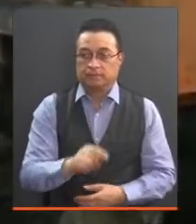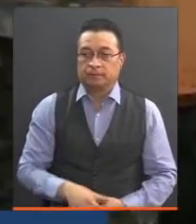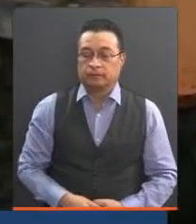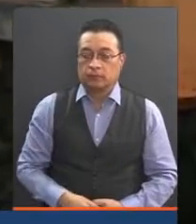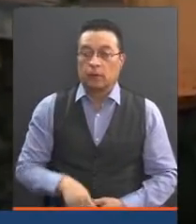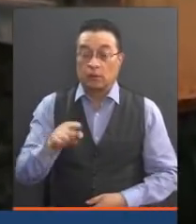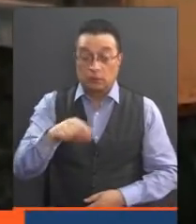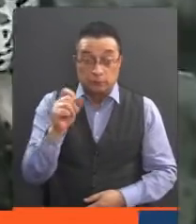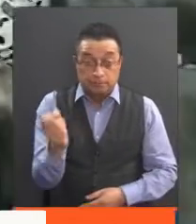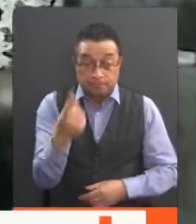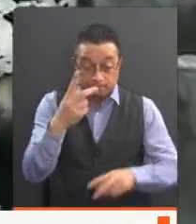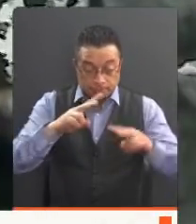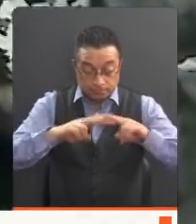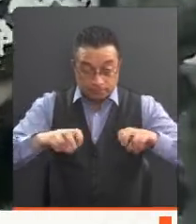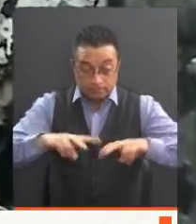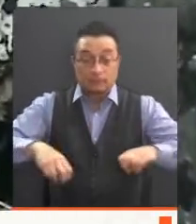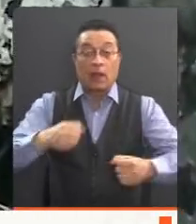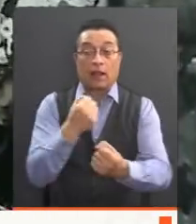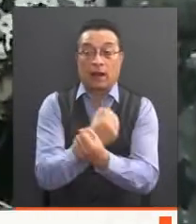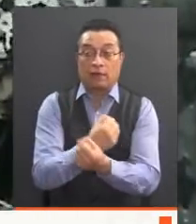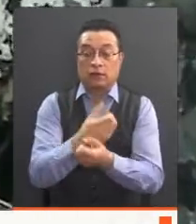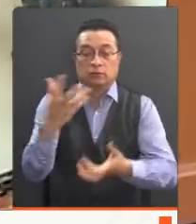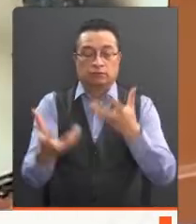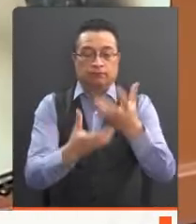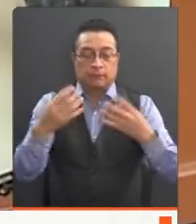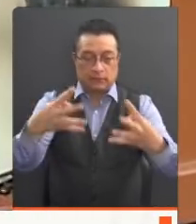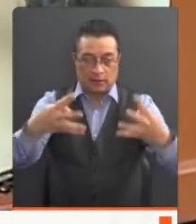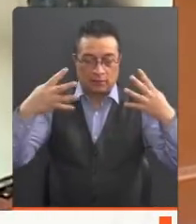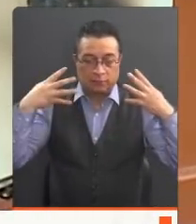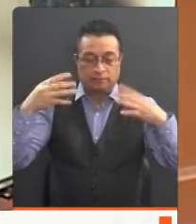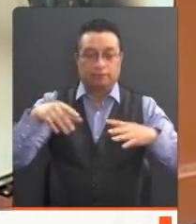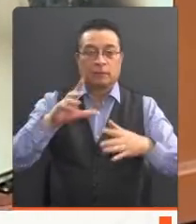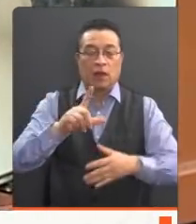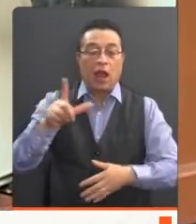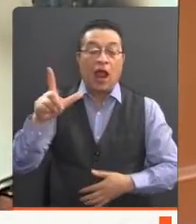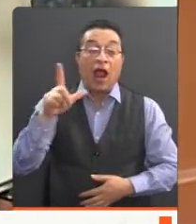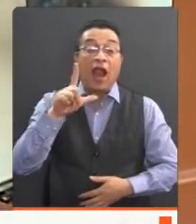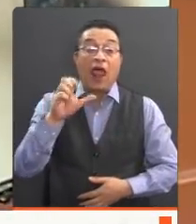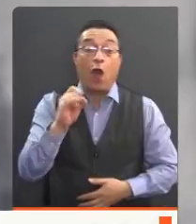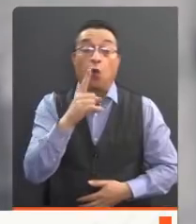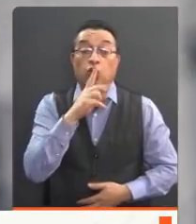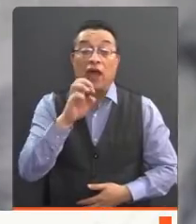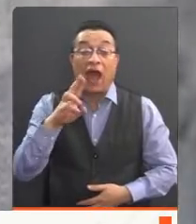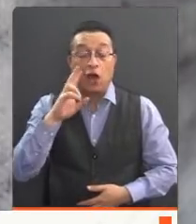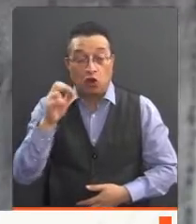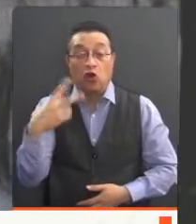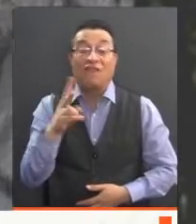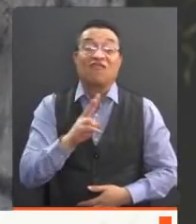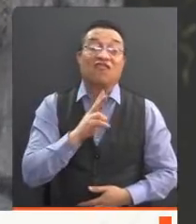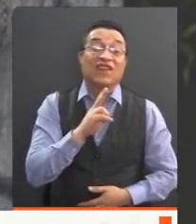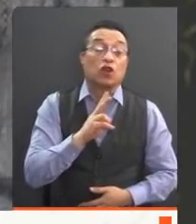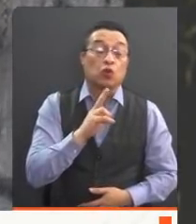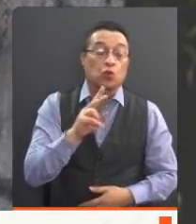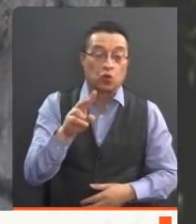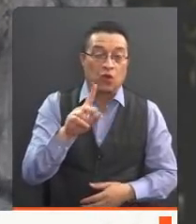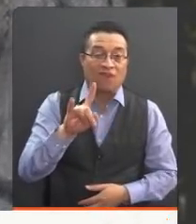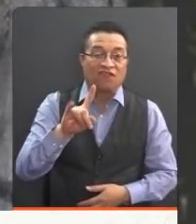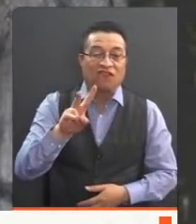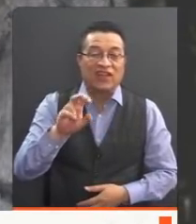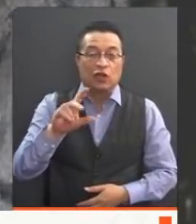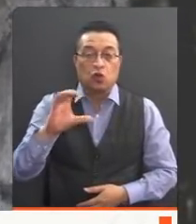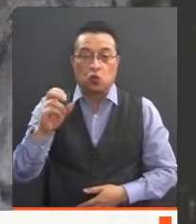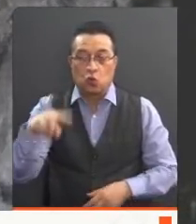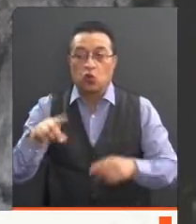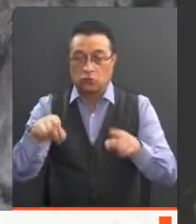Eran los primeros peritajes de carabineros tras la quema de un camión en la ruta que une Lautaro y Vilcún. En el lugar se encontró esta pancarta en contra de la